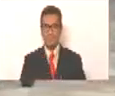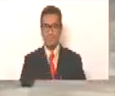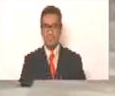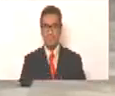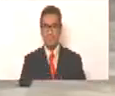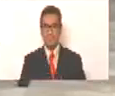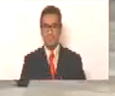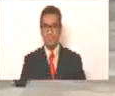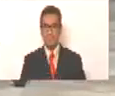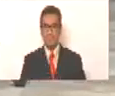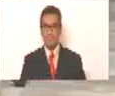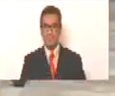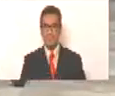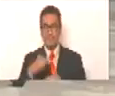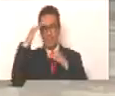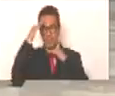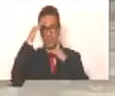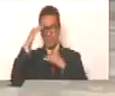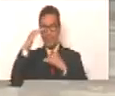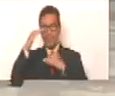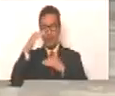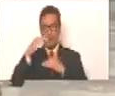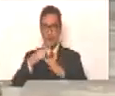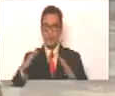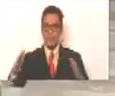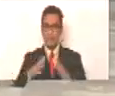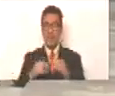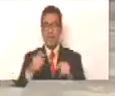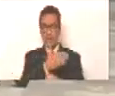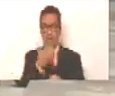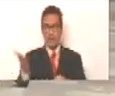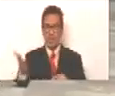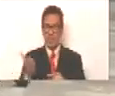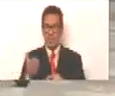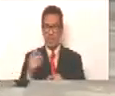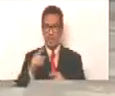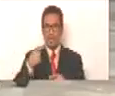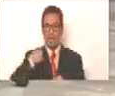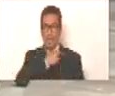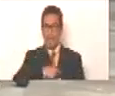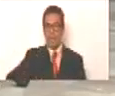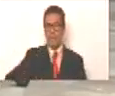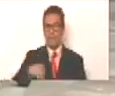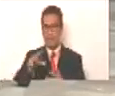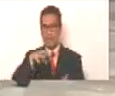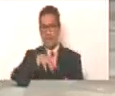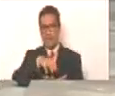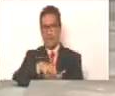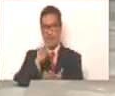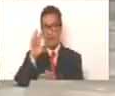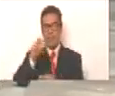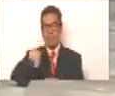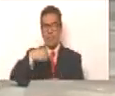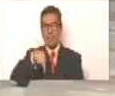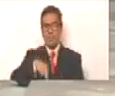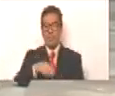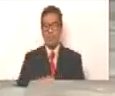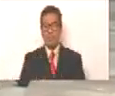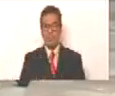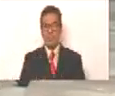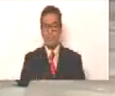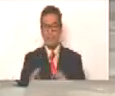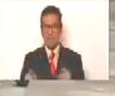Un saludo fraternal para usted, señor presidente de esta honorable Asamblea Nacional, igualmente para